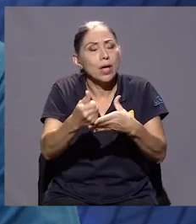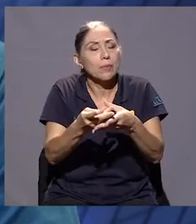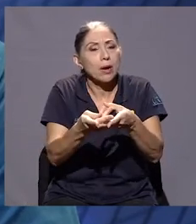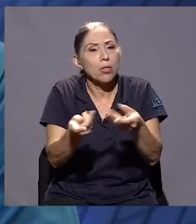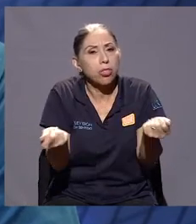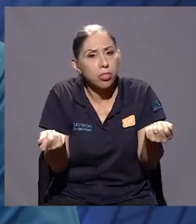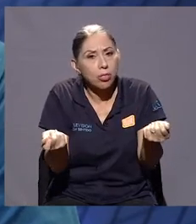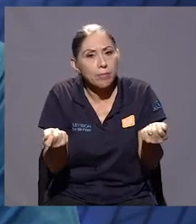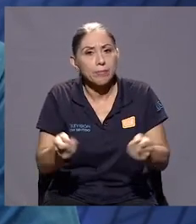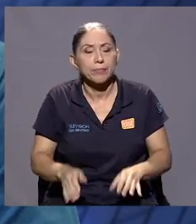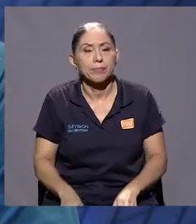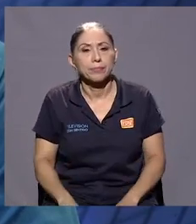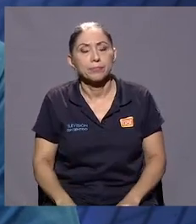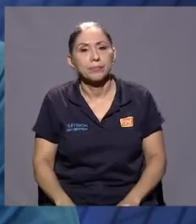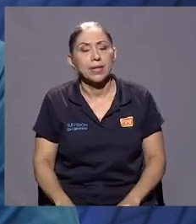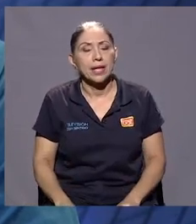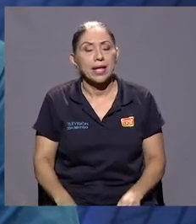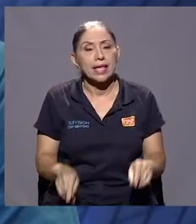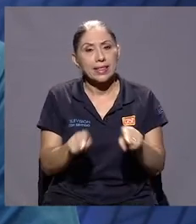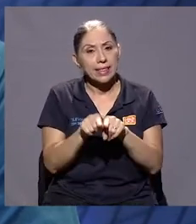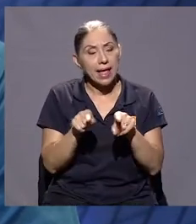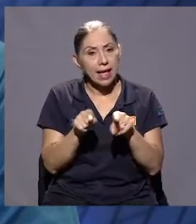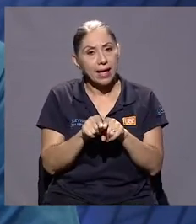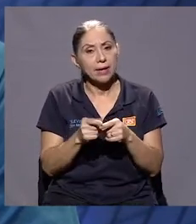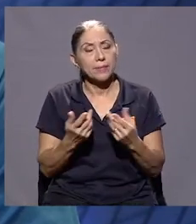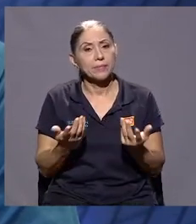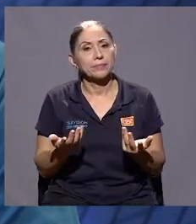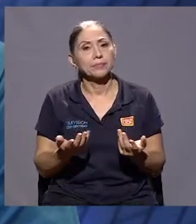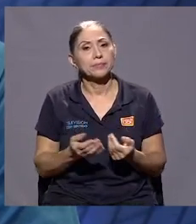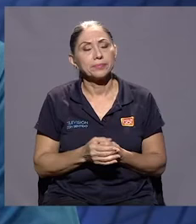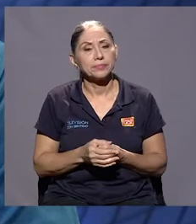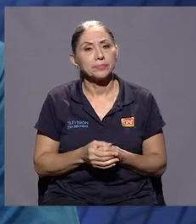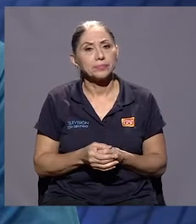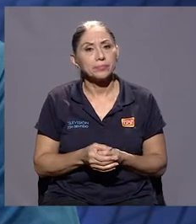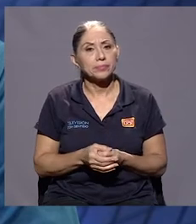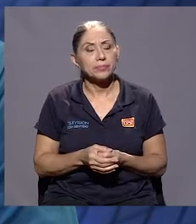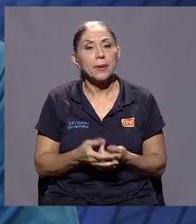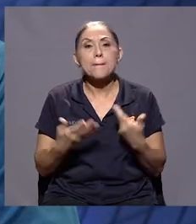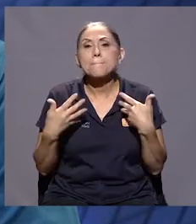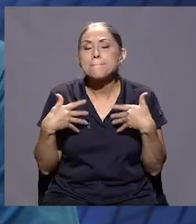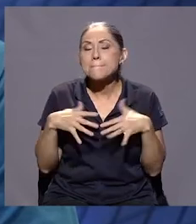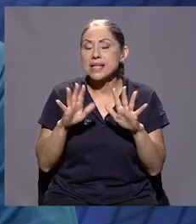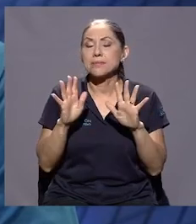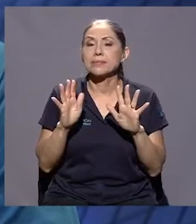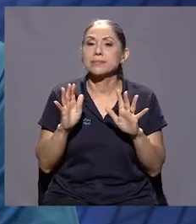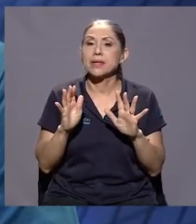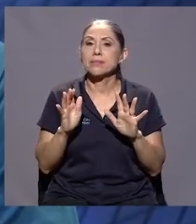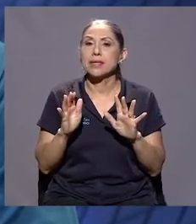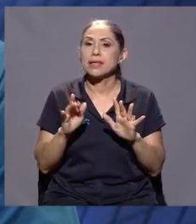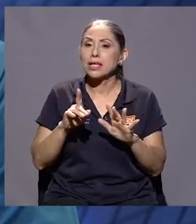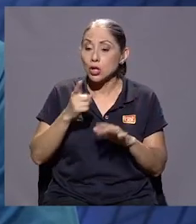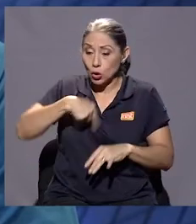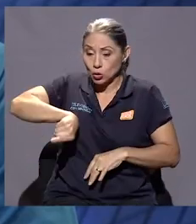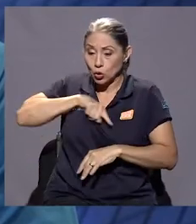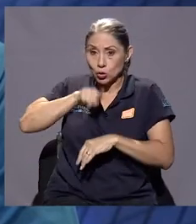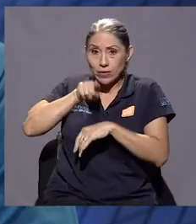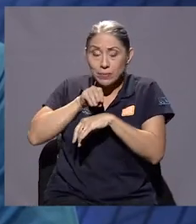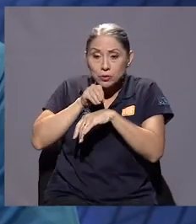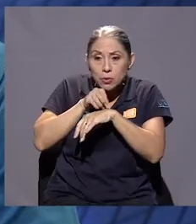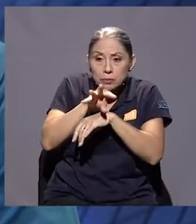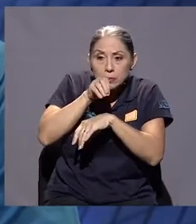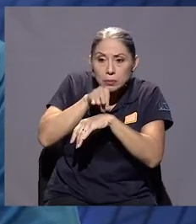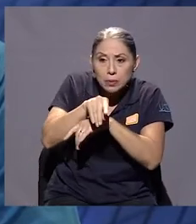e a partir también que es más bien como tengo bien de influir en que otros